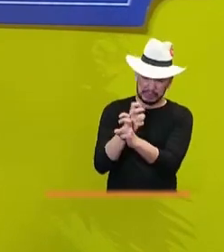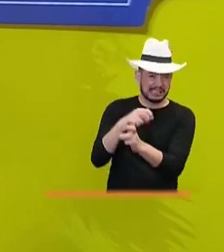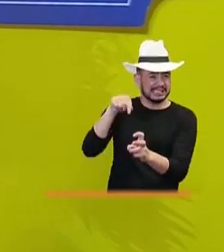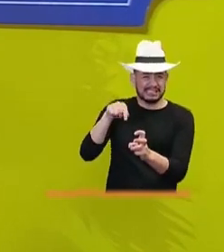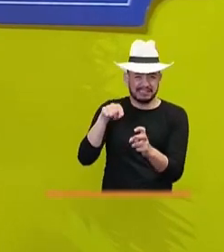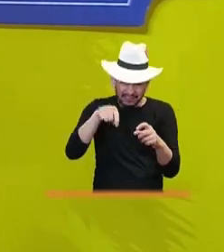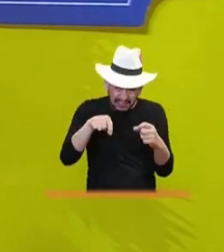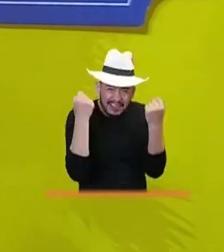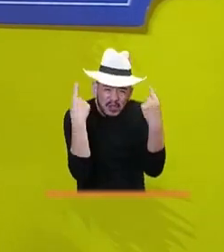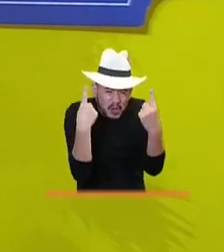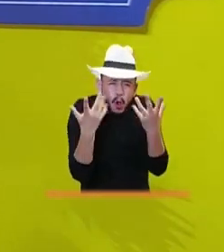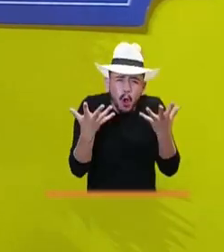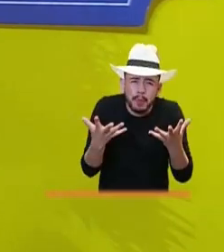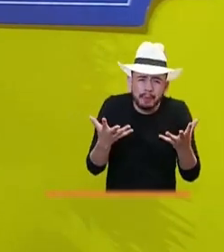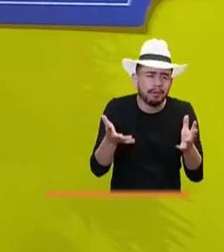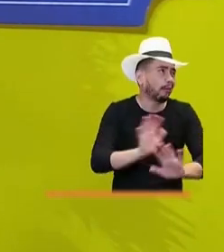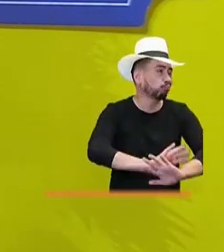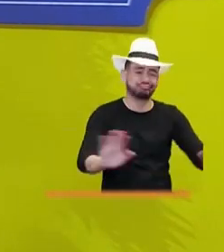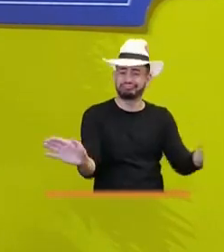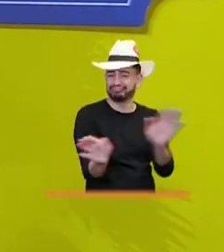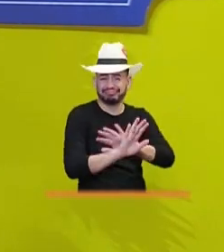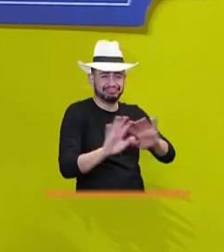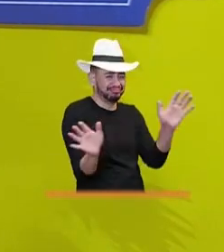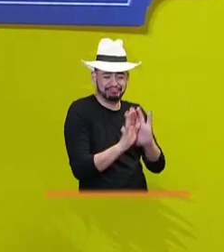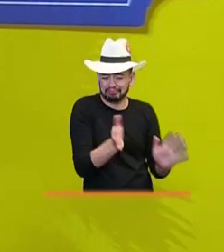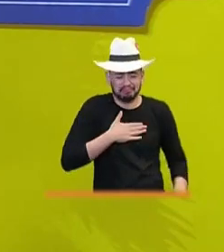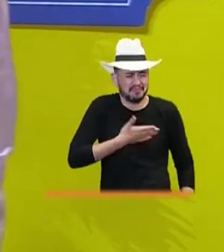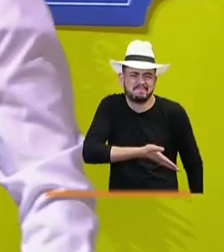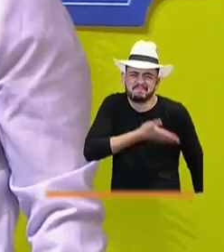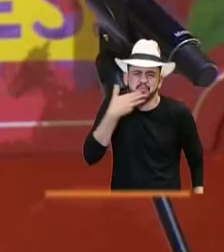cómo hago. Y él más bien se me hizo el loco.